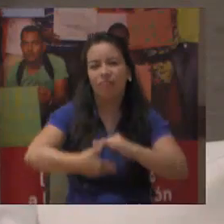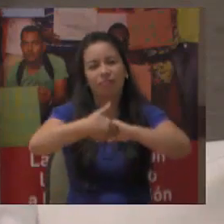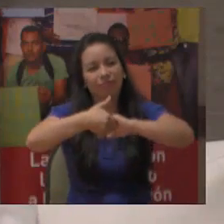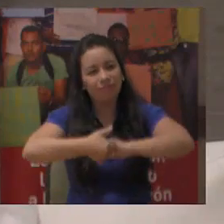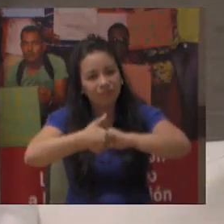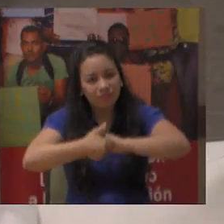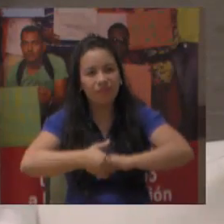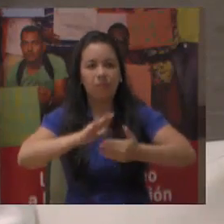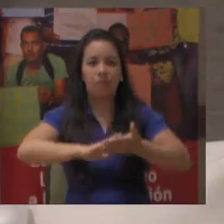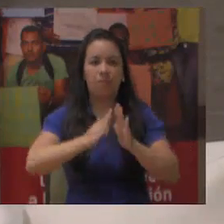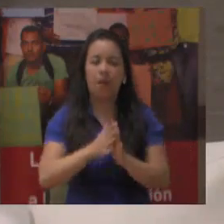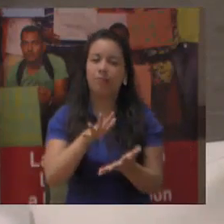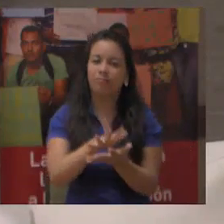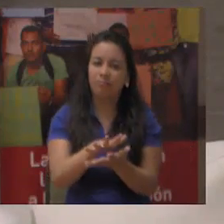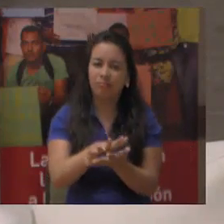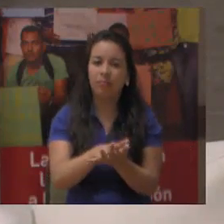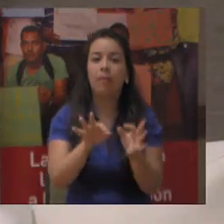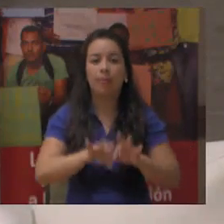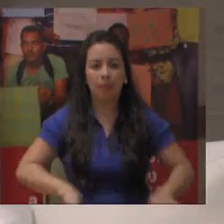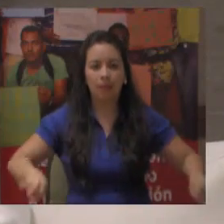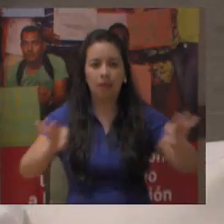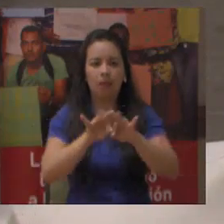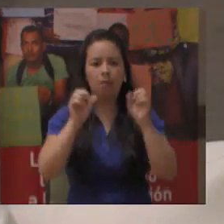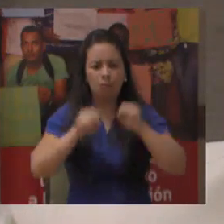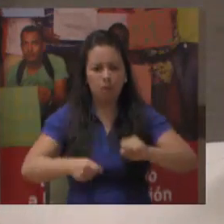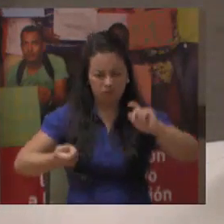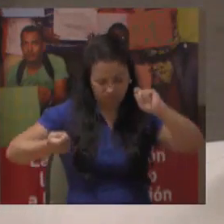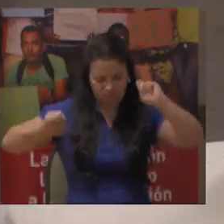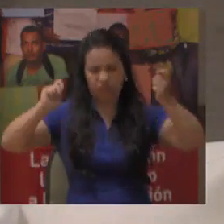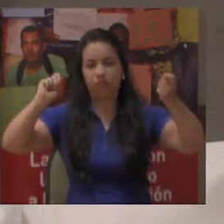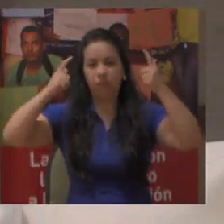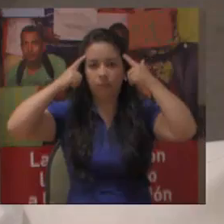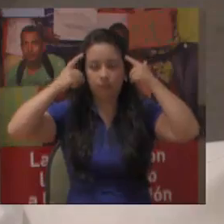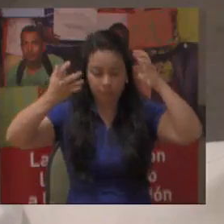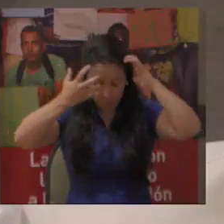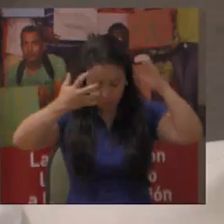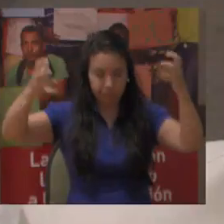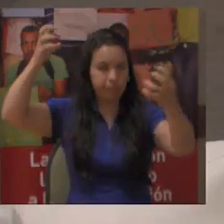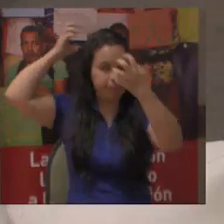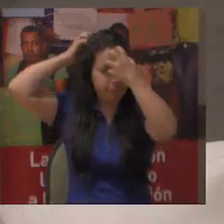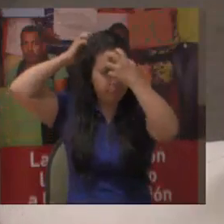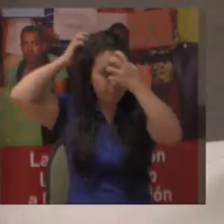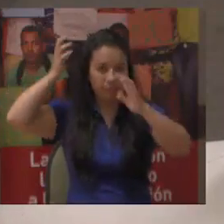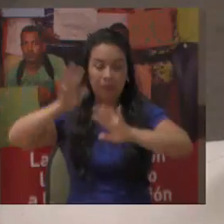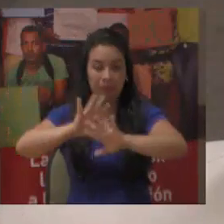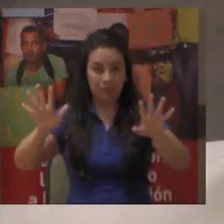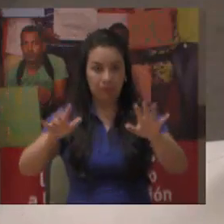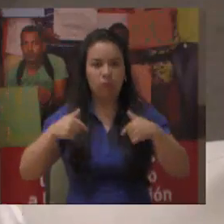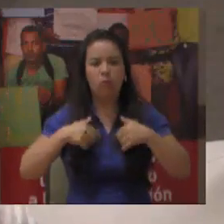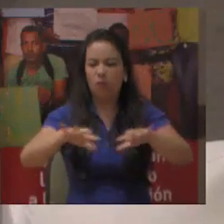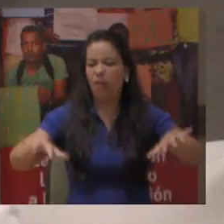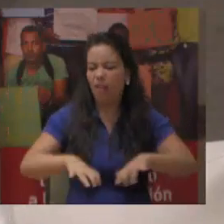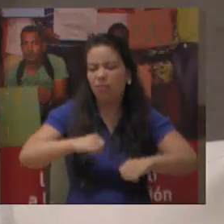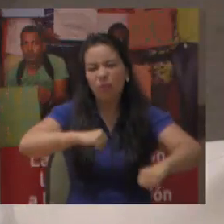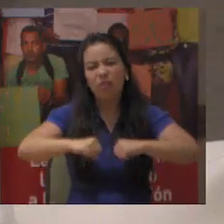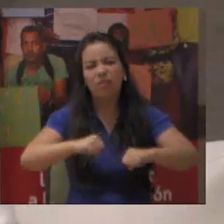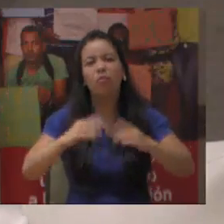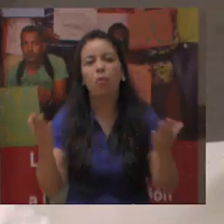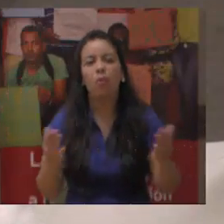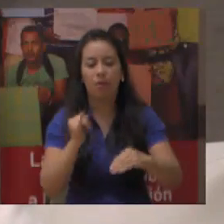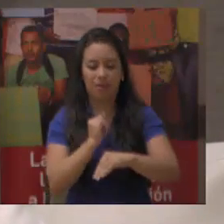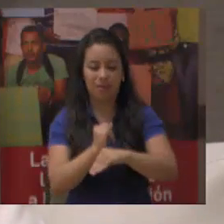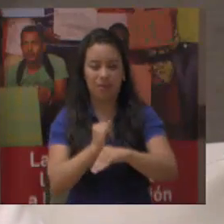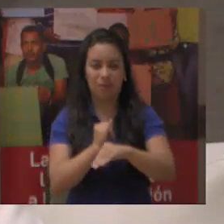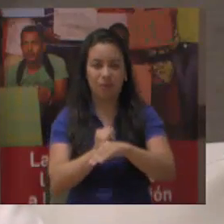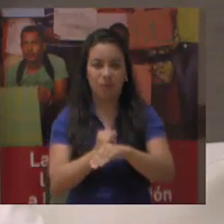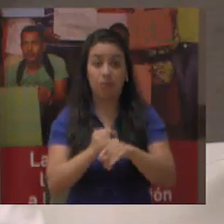paz, que sea capaz de transformarse. Ese poder, ¿cómo lo volvemos a acciones? Lo volvimos a acciones desde lo institucional.